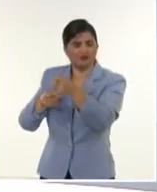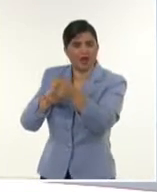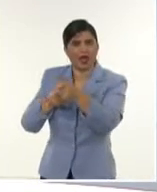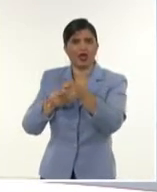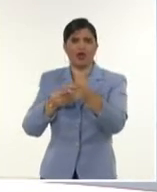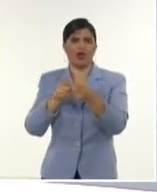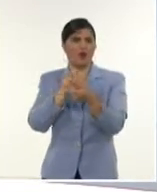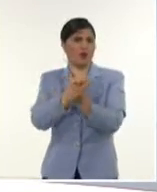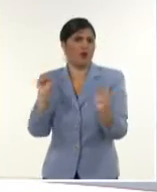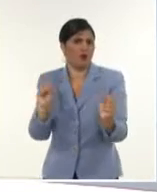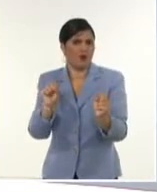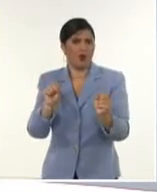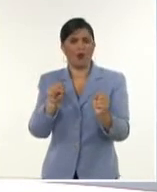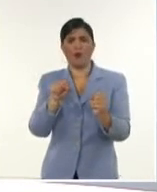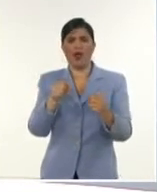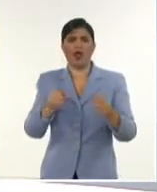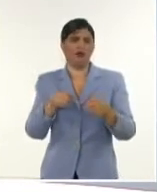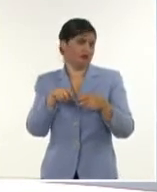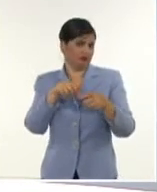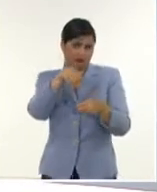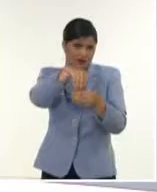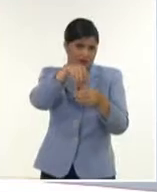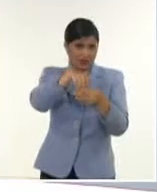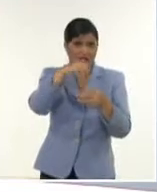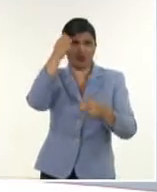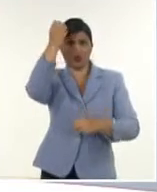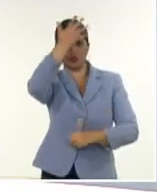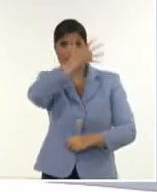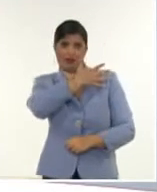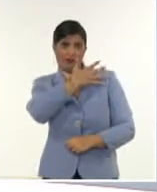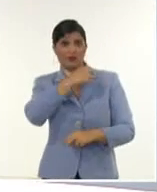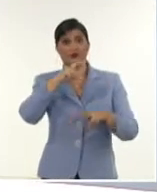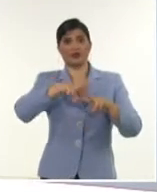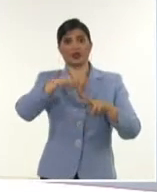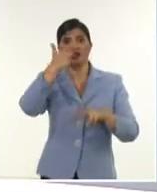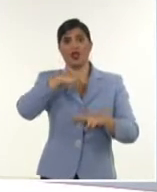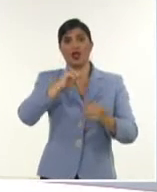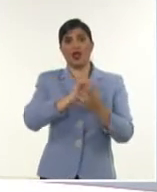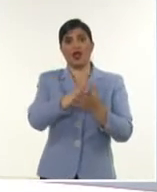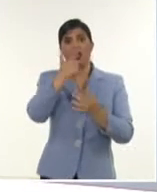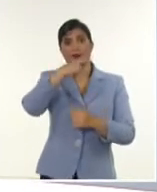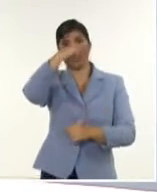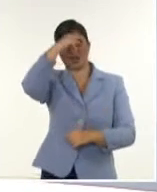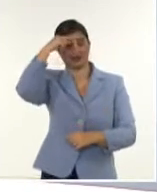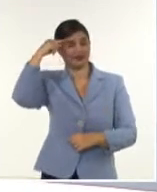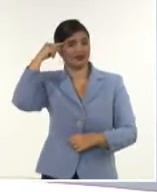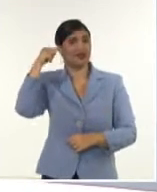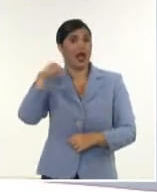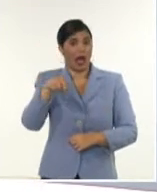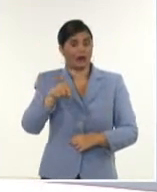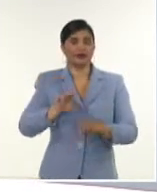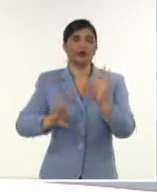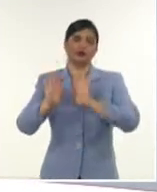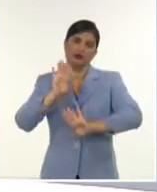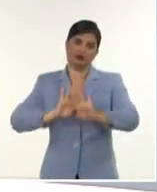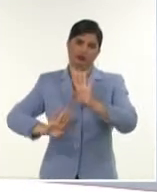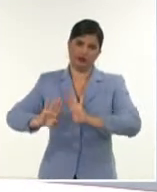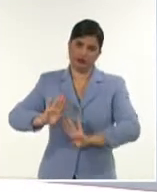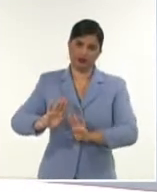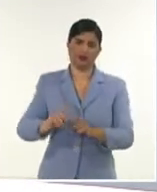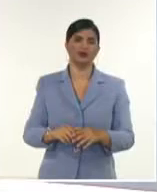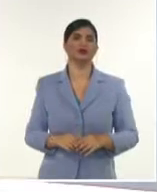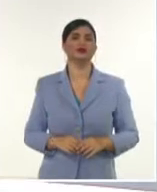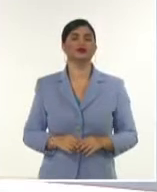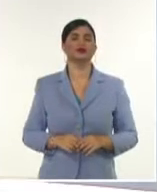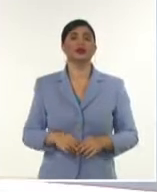hablamos entonces? El que jamás haya tirado esta vez la primera piedra es el clavo caliente del que se agarran todos desde el pasado 7